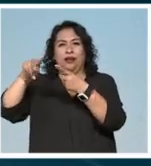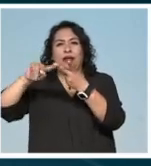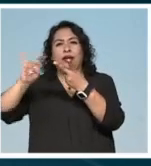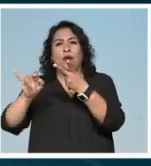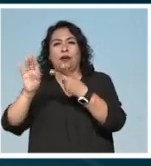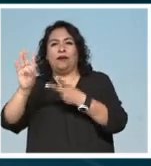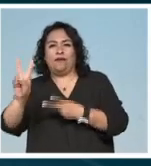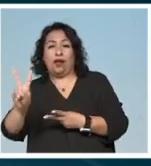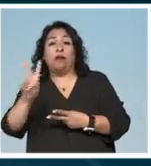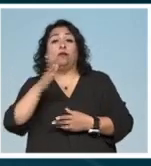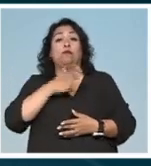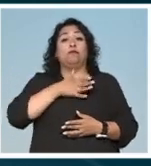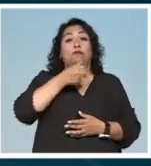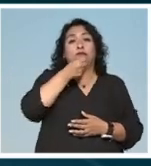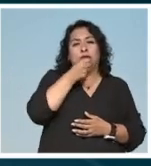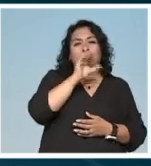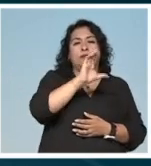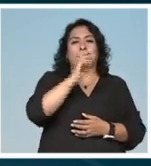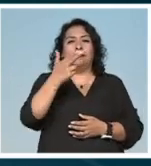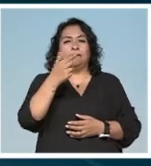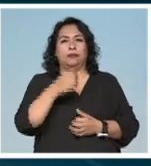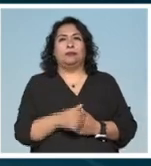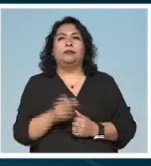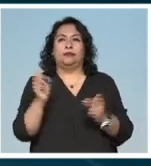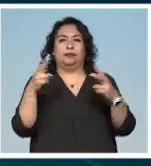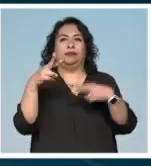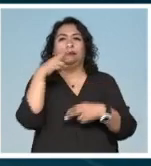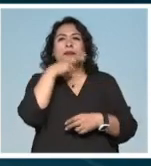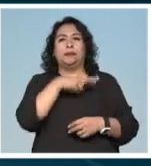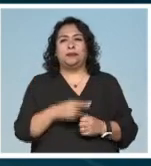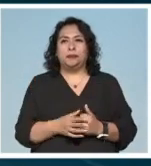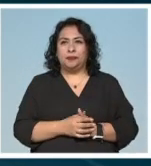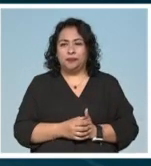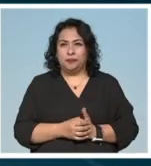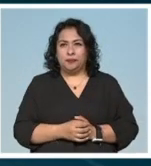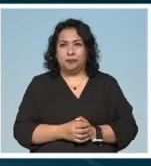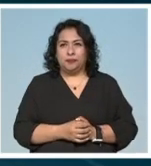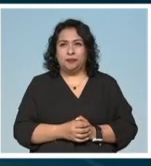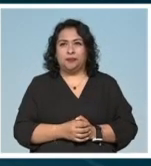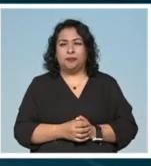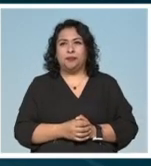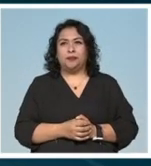Carlos Valencia, reportó César H. Meléndez. Hasta pronto.